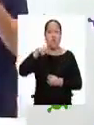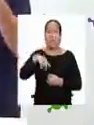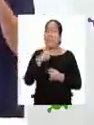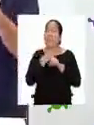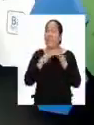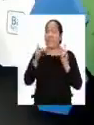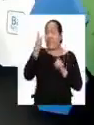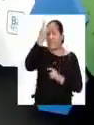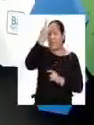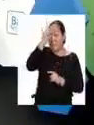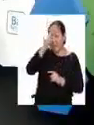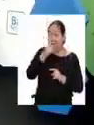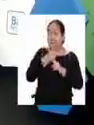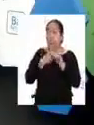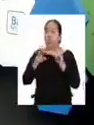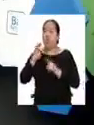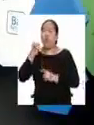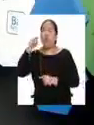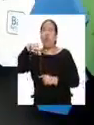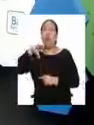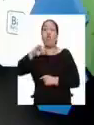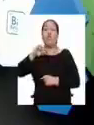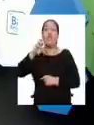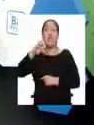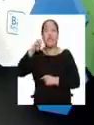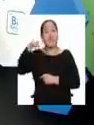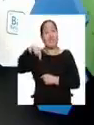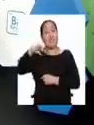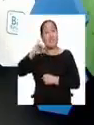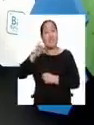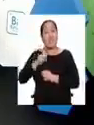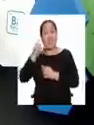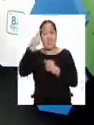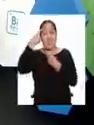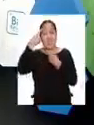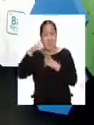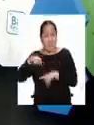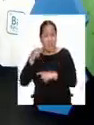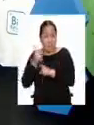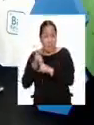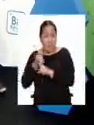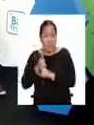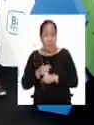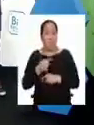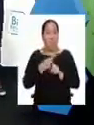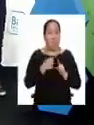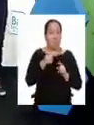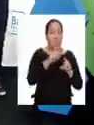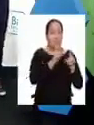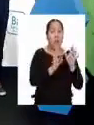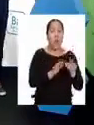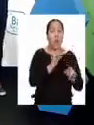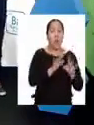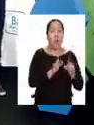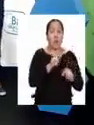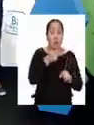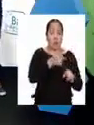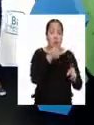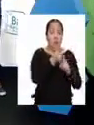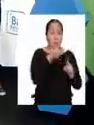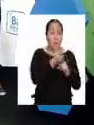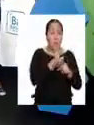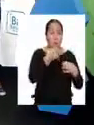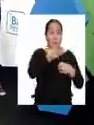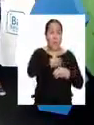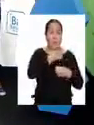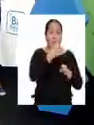que conciencia. Pero, si las computadoras se vuelven lo suficientemente potentes, ellas mismas podrán crear una